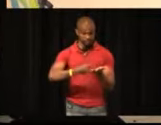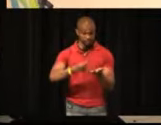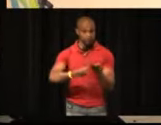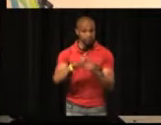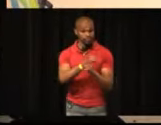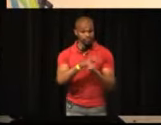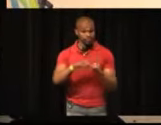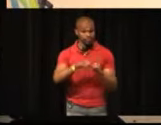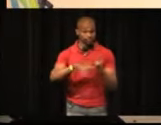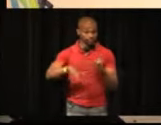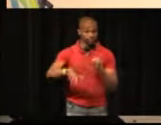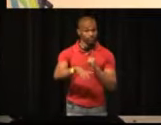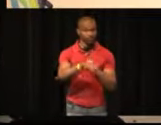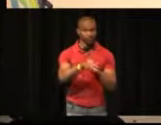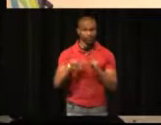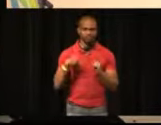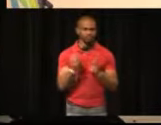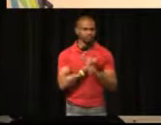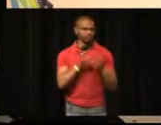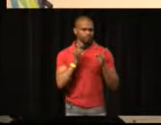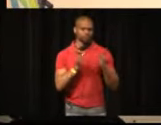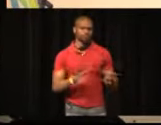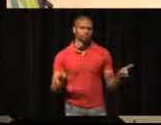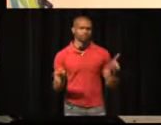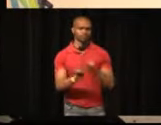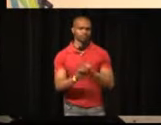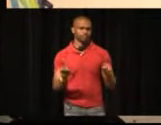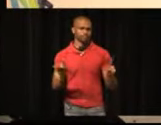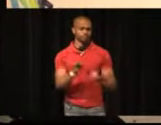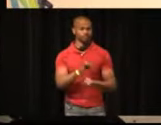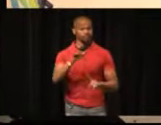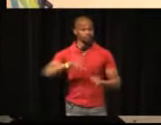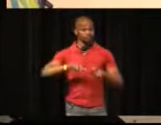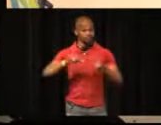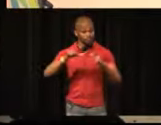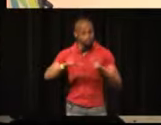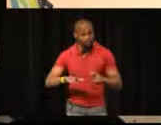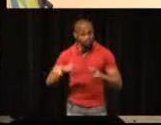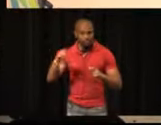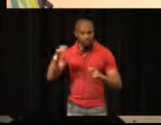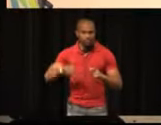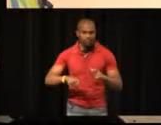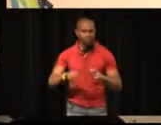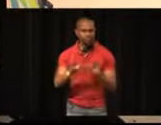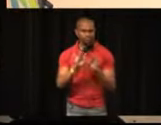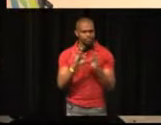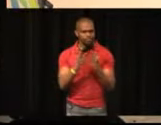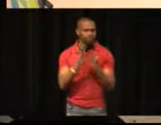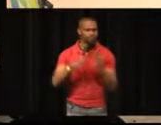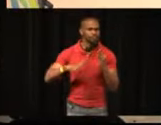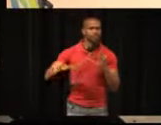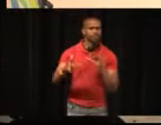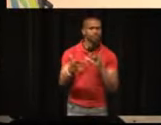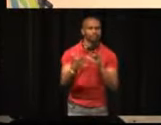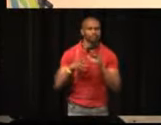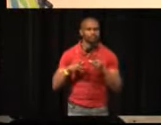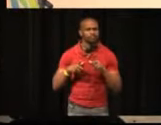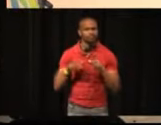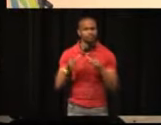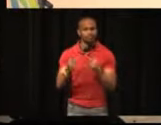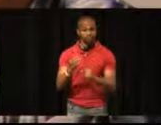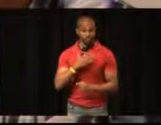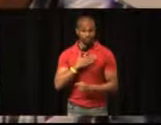compromisos sociales y no nos descartamos de él, no nos lo abandonamos. Entonces, es un ambiente muy familiar para todos nosotros,